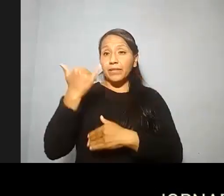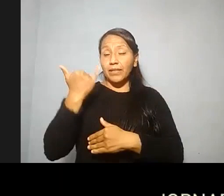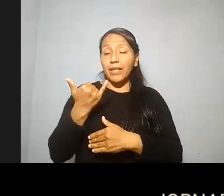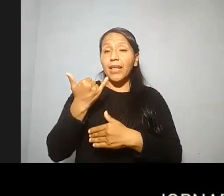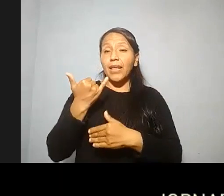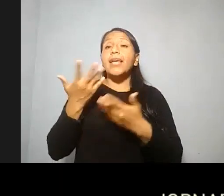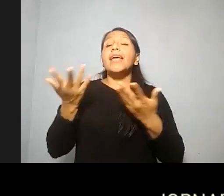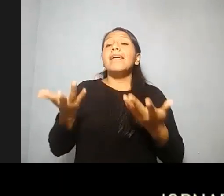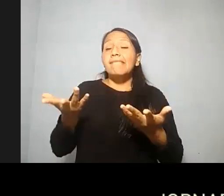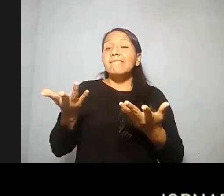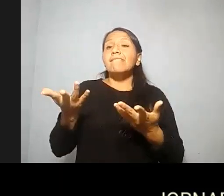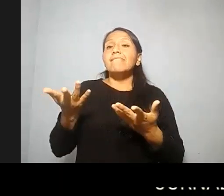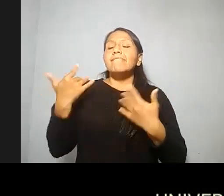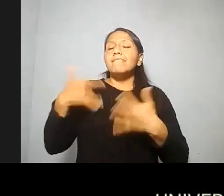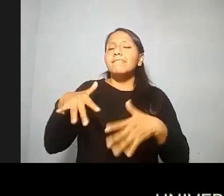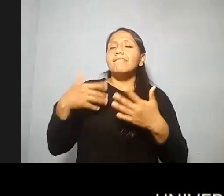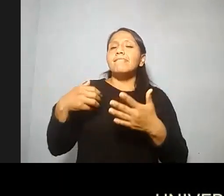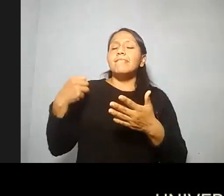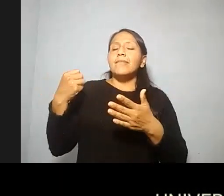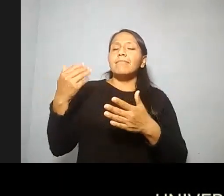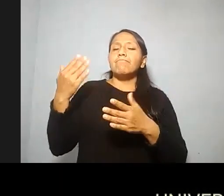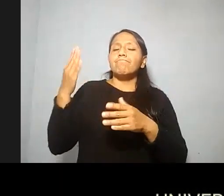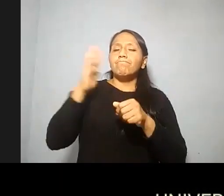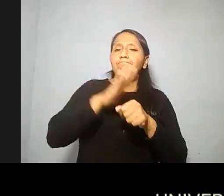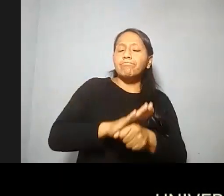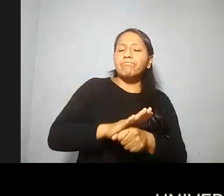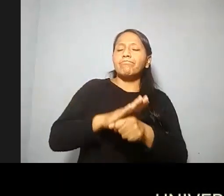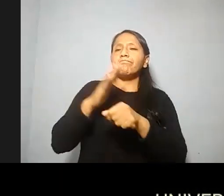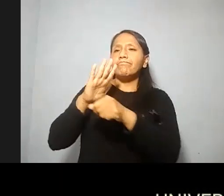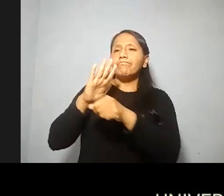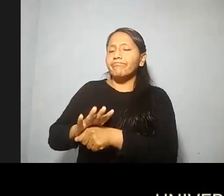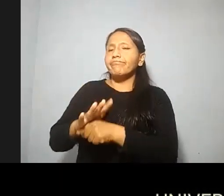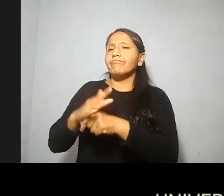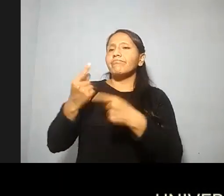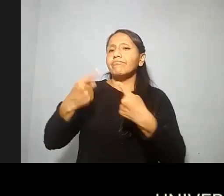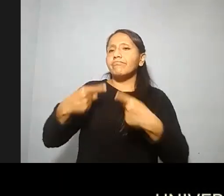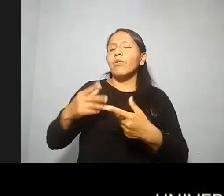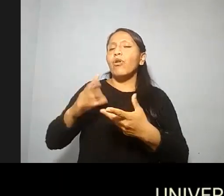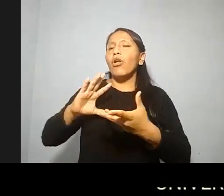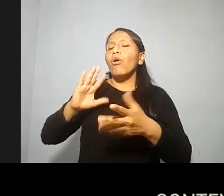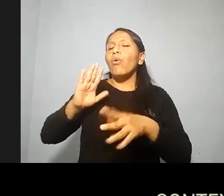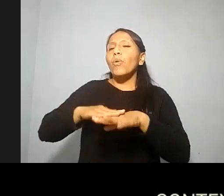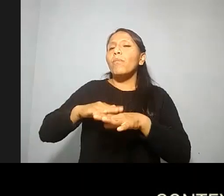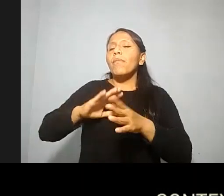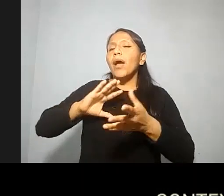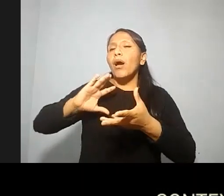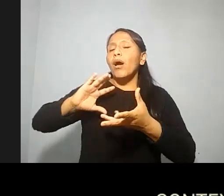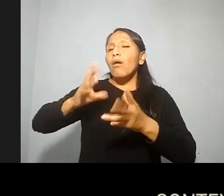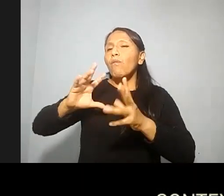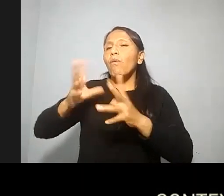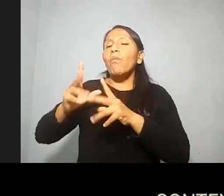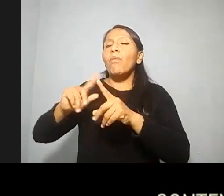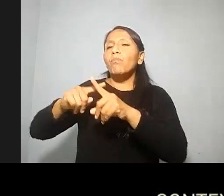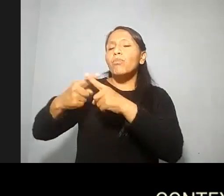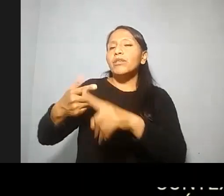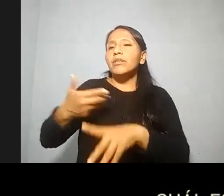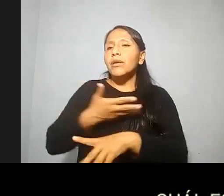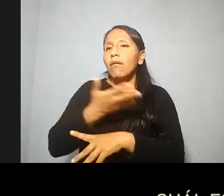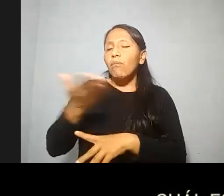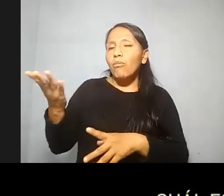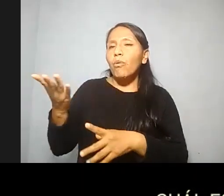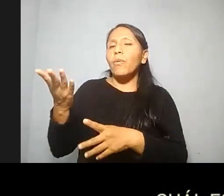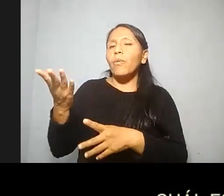siendo duramente golpeadas por los retrocesos que se estaban dando en las políticas públicas